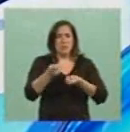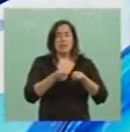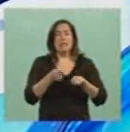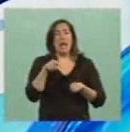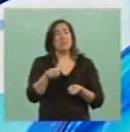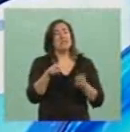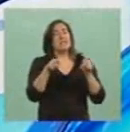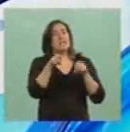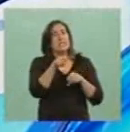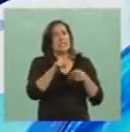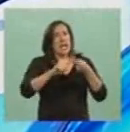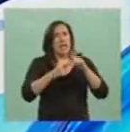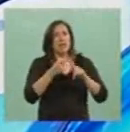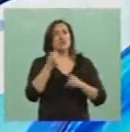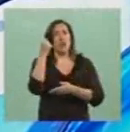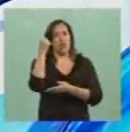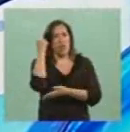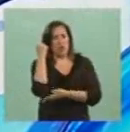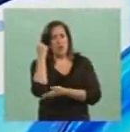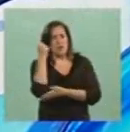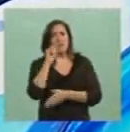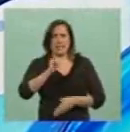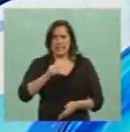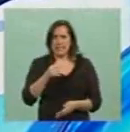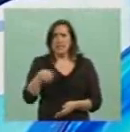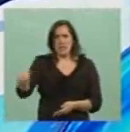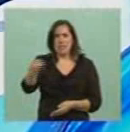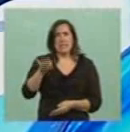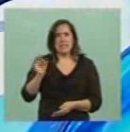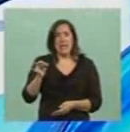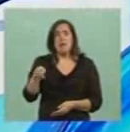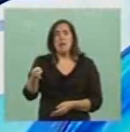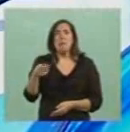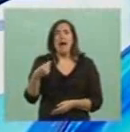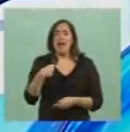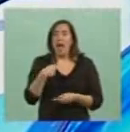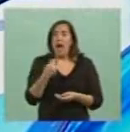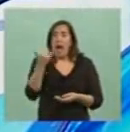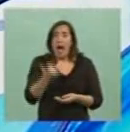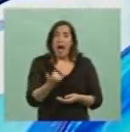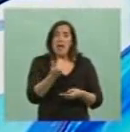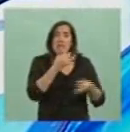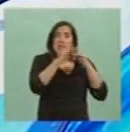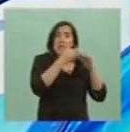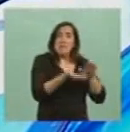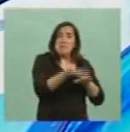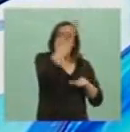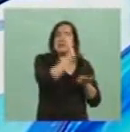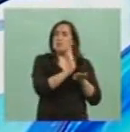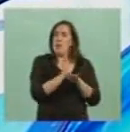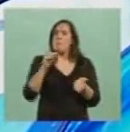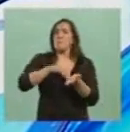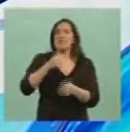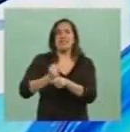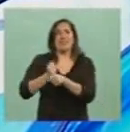económico, pero que vos sabés, Piña, es trabajo para tu gente. es trabajo para los argentinos. Por